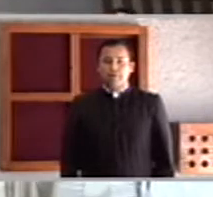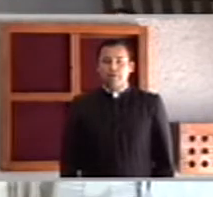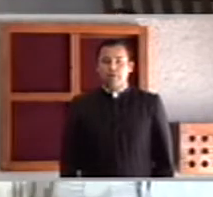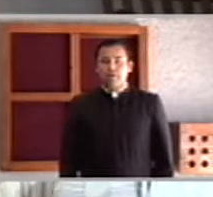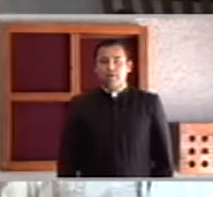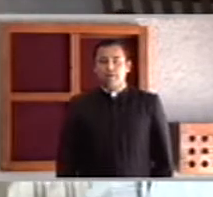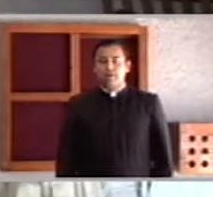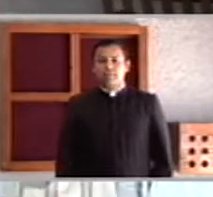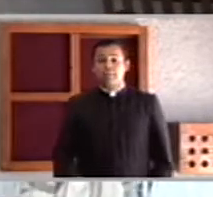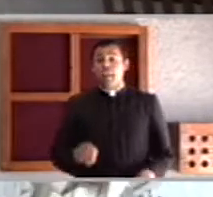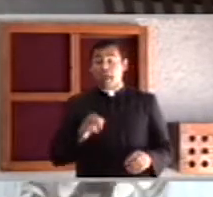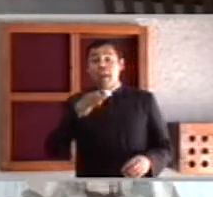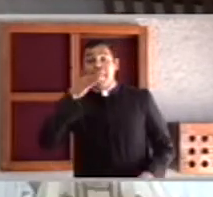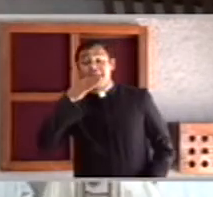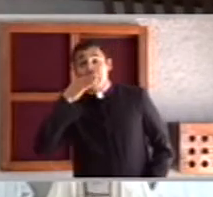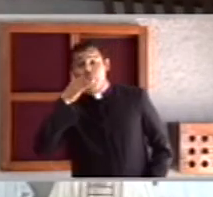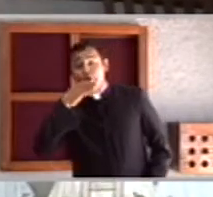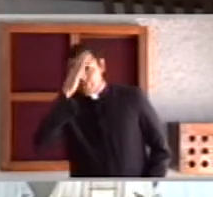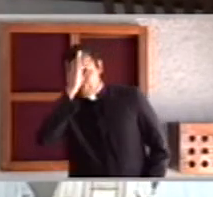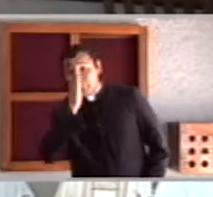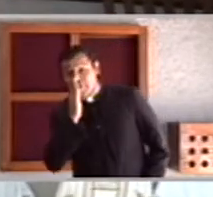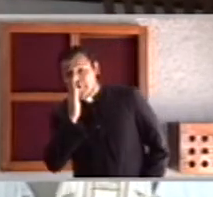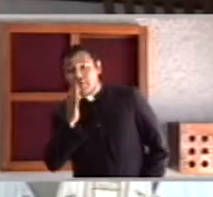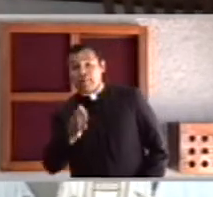con esta celebración